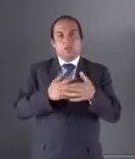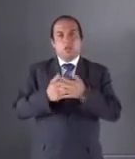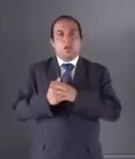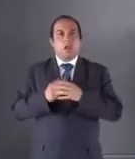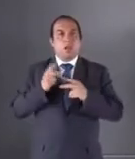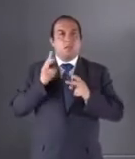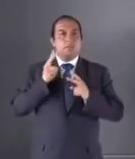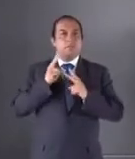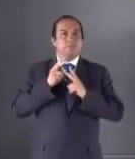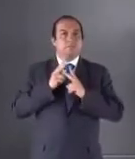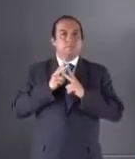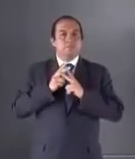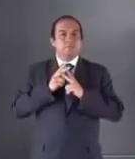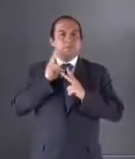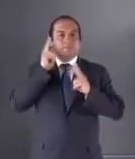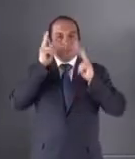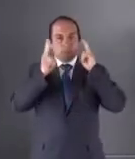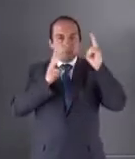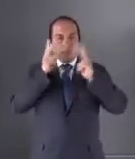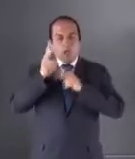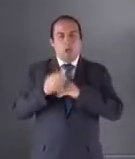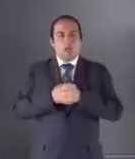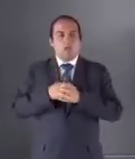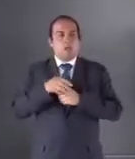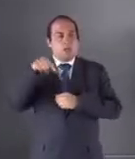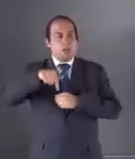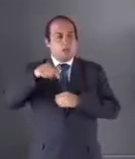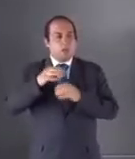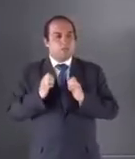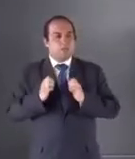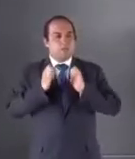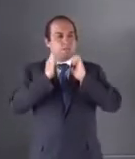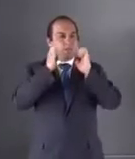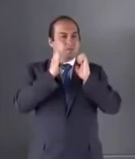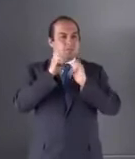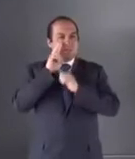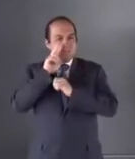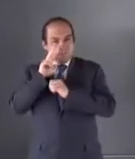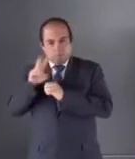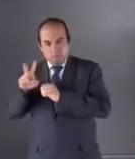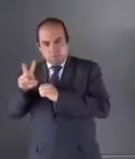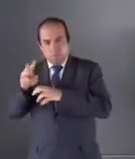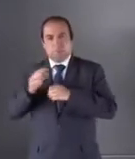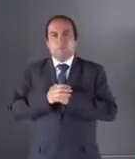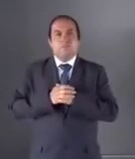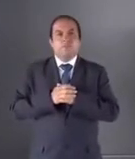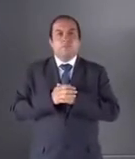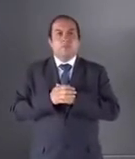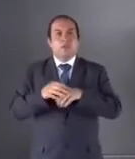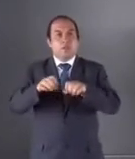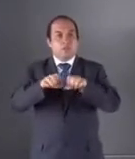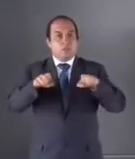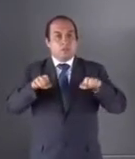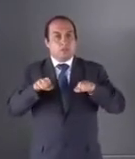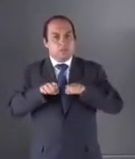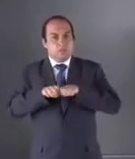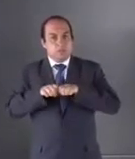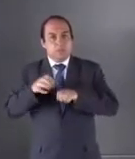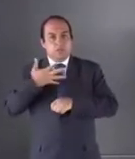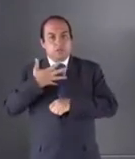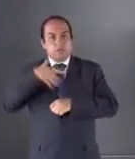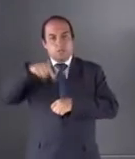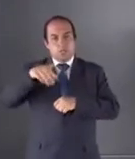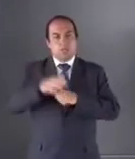de lo que no se ve, que son las instalaciones, parte de los equipamientos que cuentan